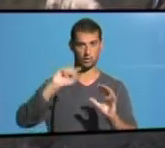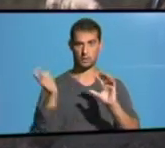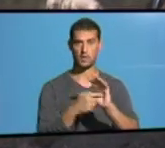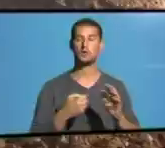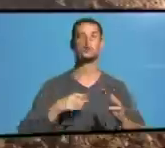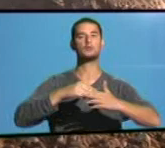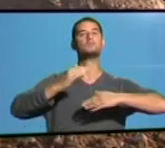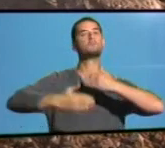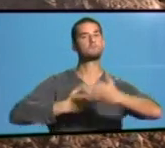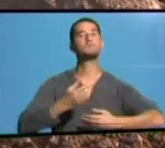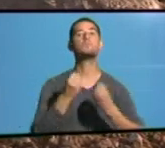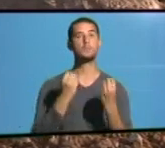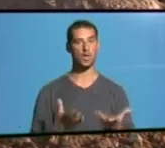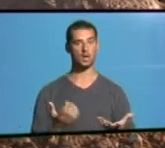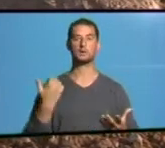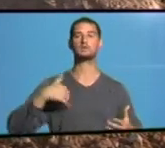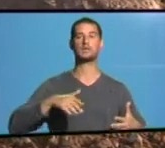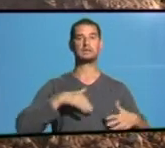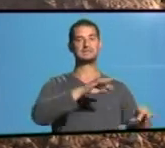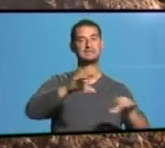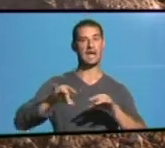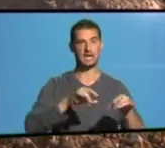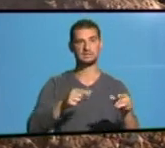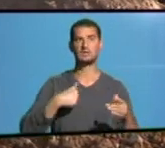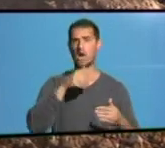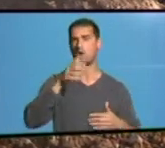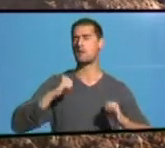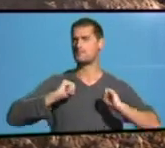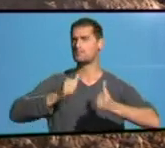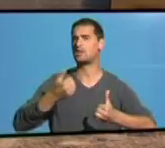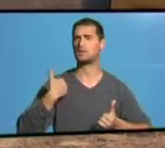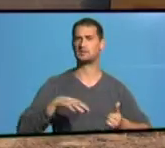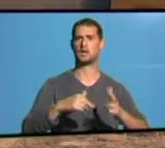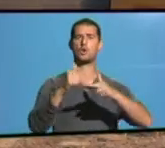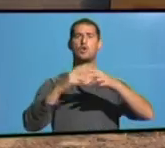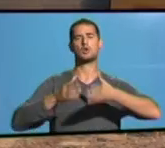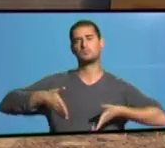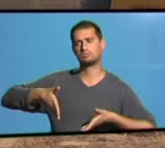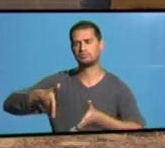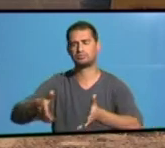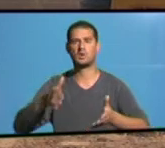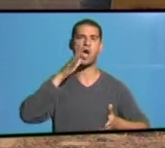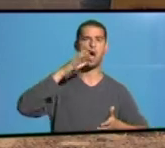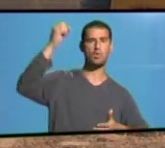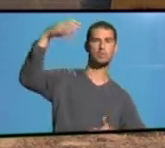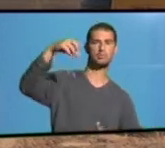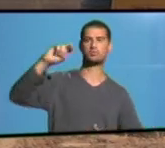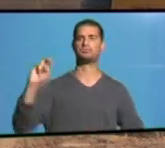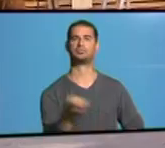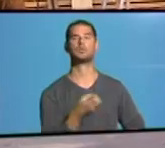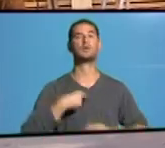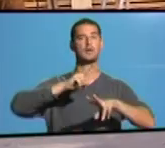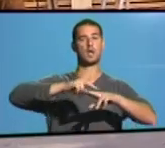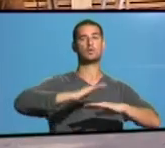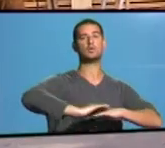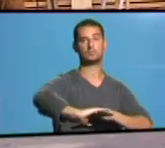ritmo. Xa se está a traballar no movemento de terras e nos vindeiros días comezarán as obras de apertura de viais, dotacións de servizos básicos e pavimentación.